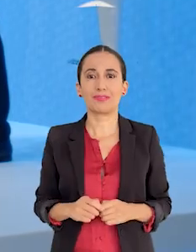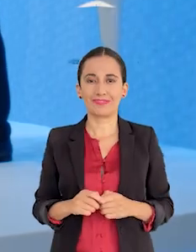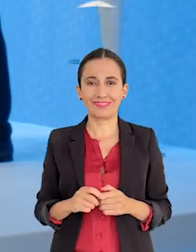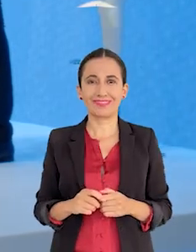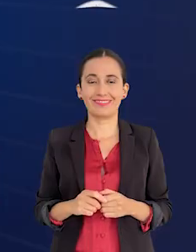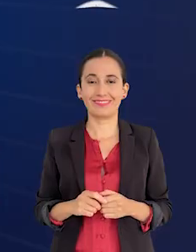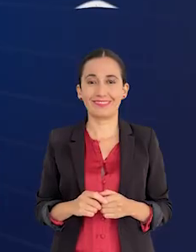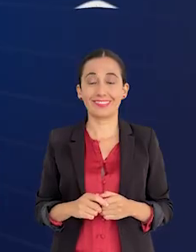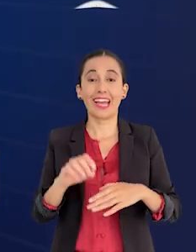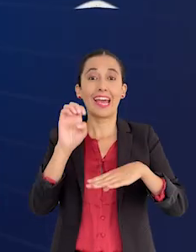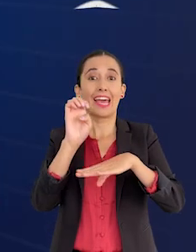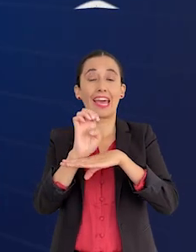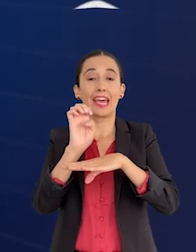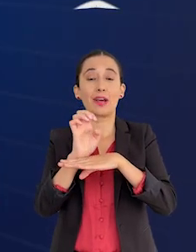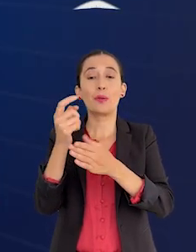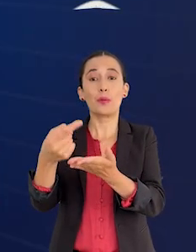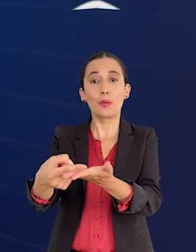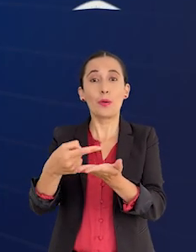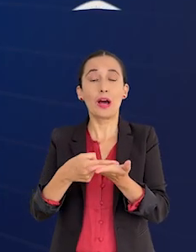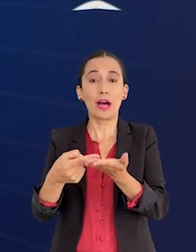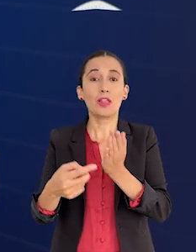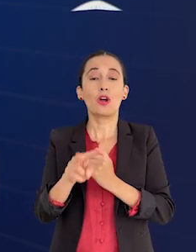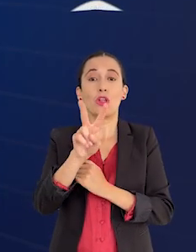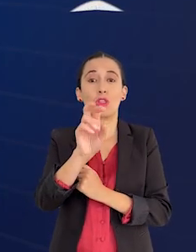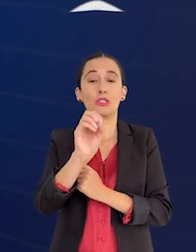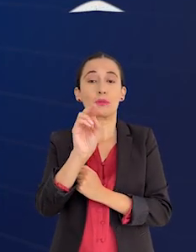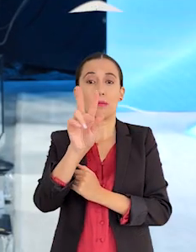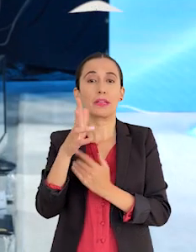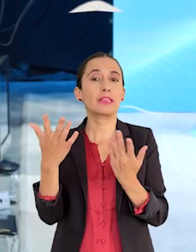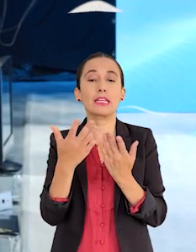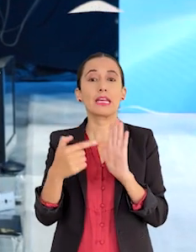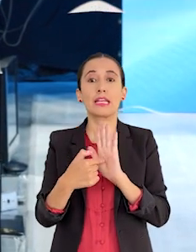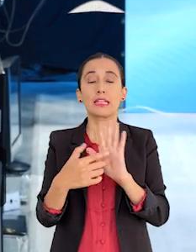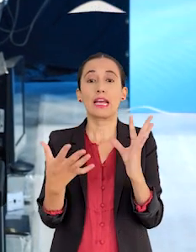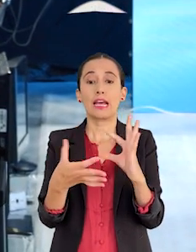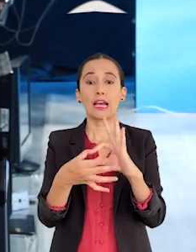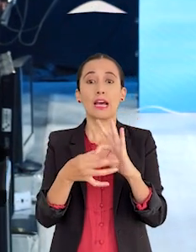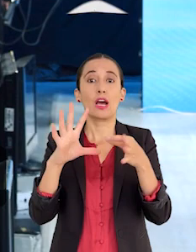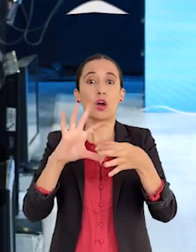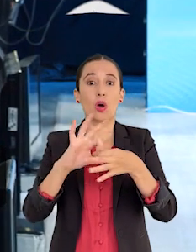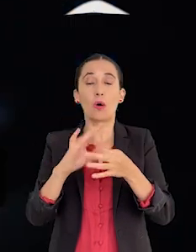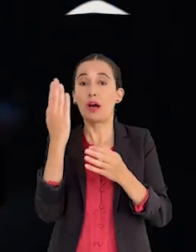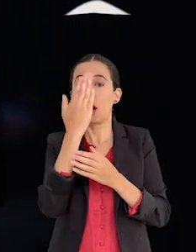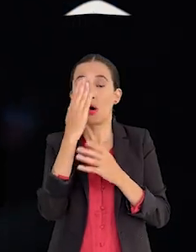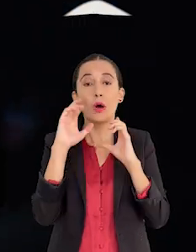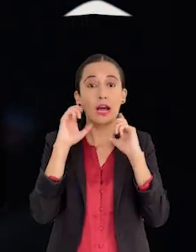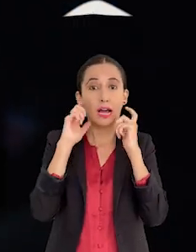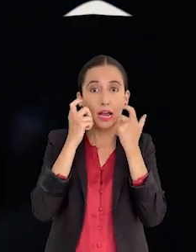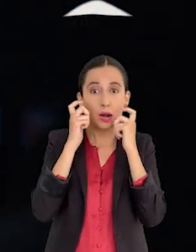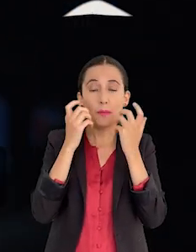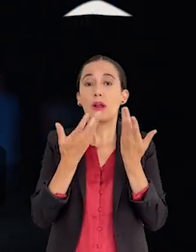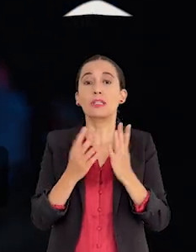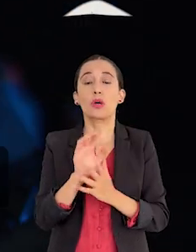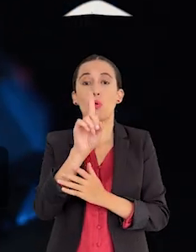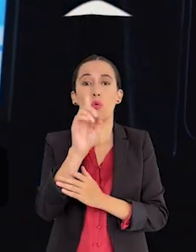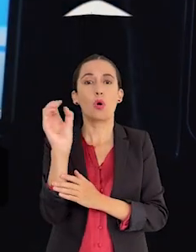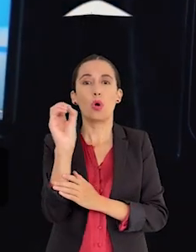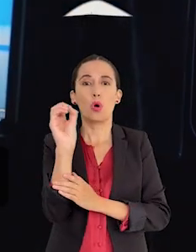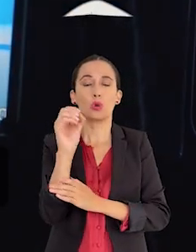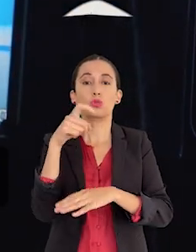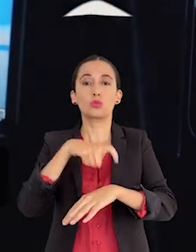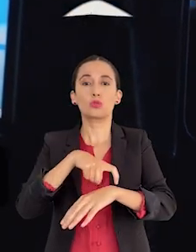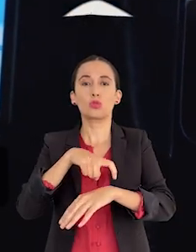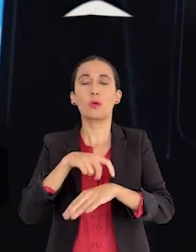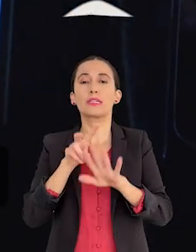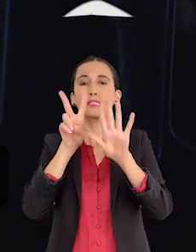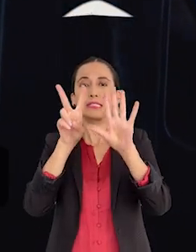país. Ecuador Debate 2023 será transmitido en cadena nacional de radio y televisión el 1